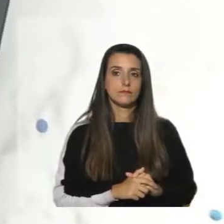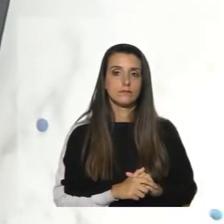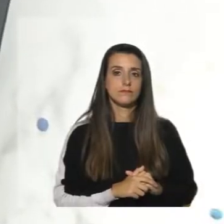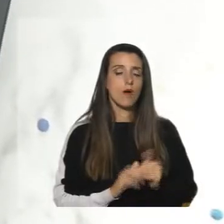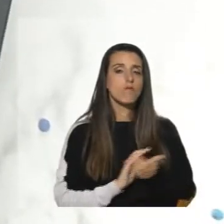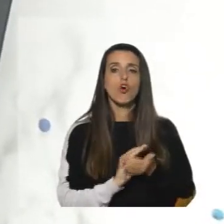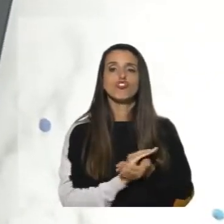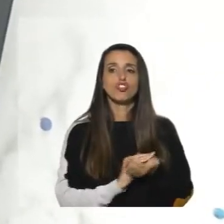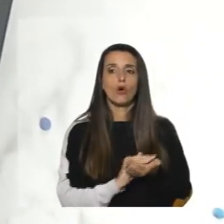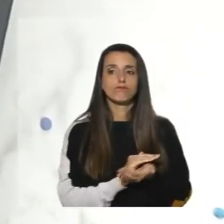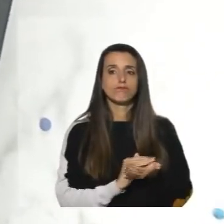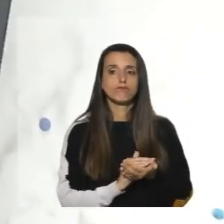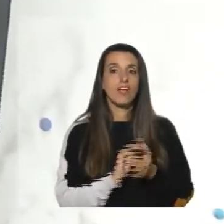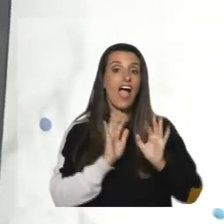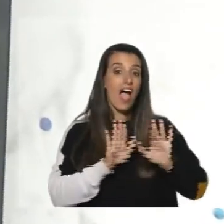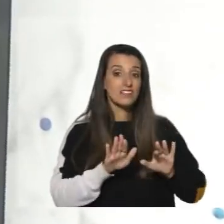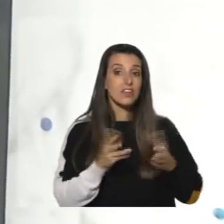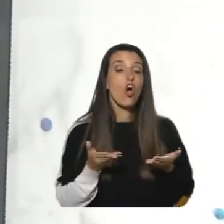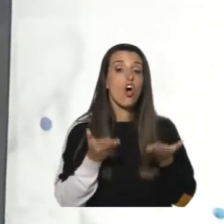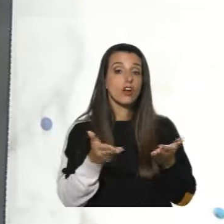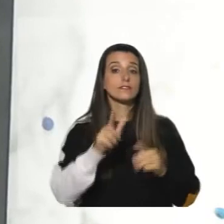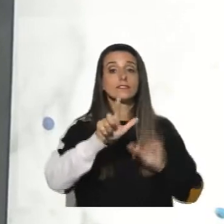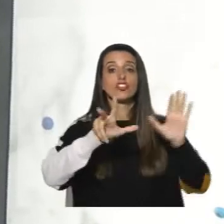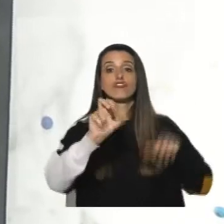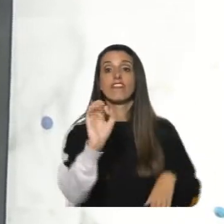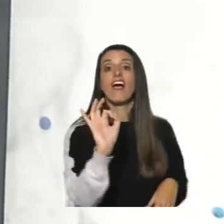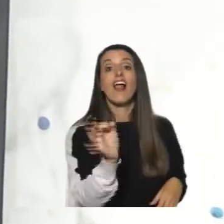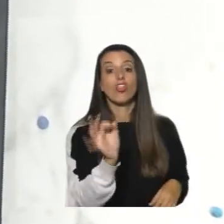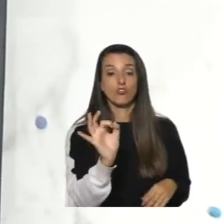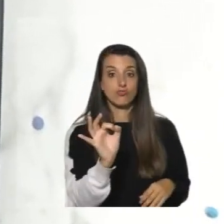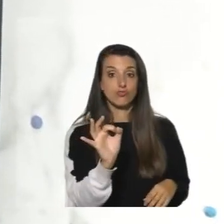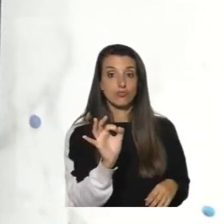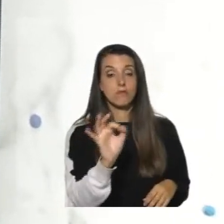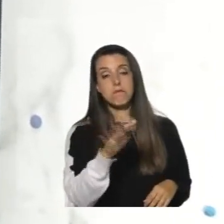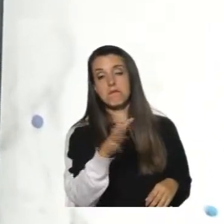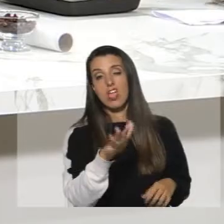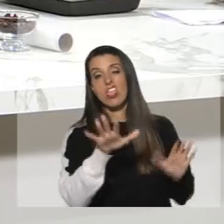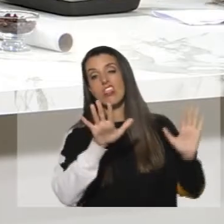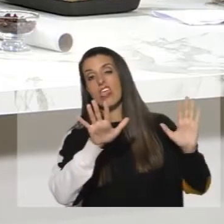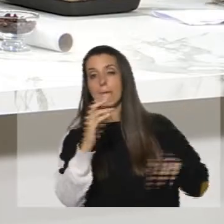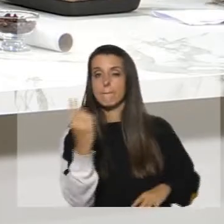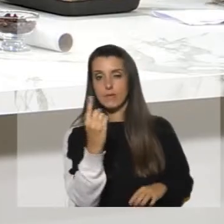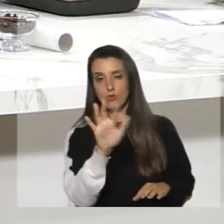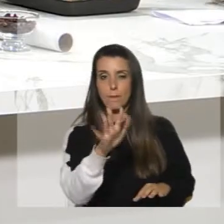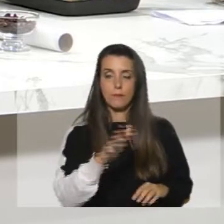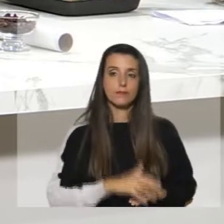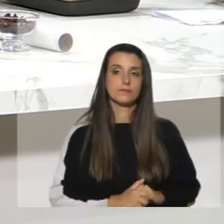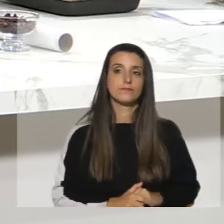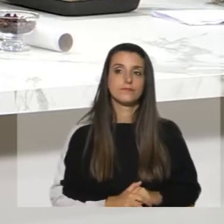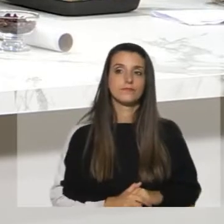haciendo bollitos. Perfecto, y así lo vamos a llevar a un horno de 180 grados, ¿sí? Aproximadamente unos 10 minutos. Bien.